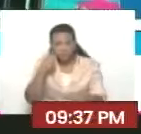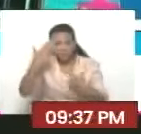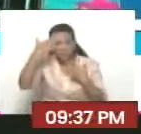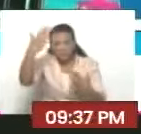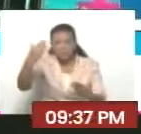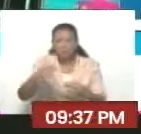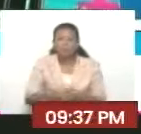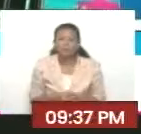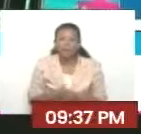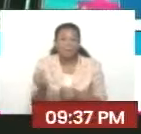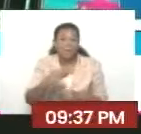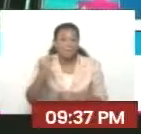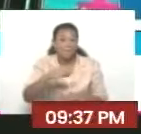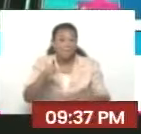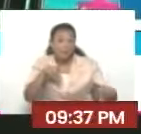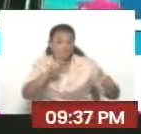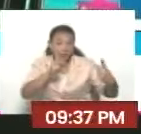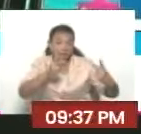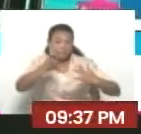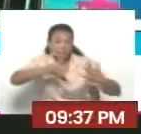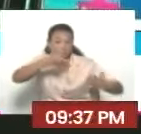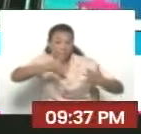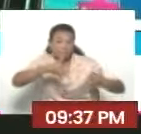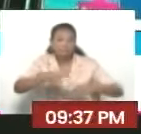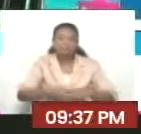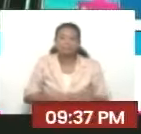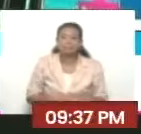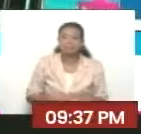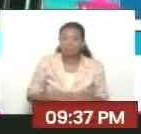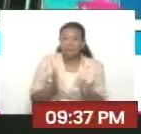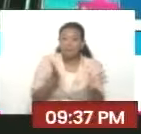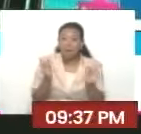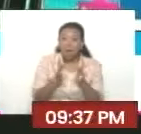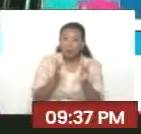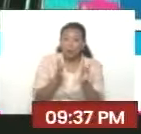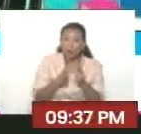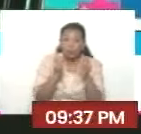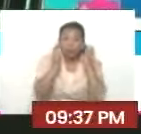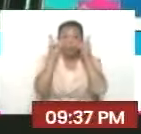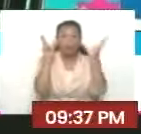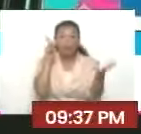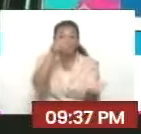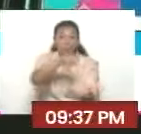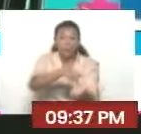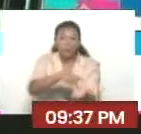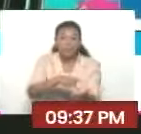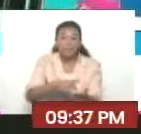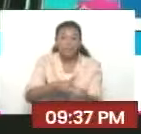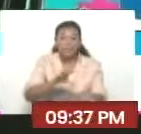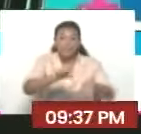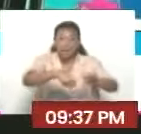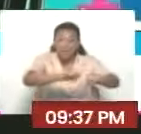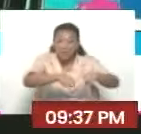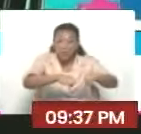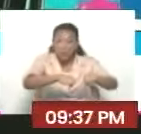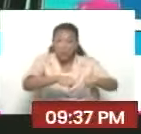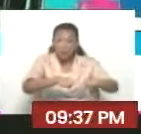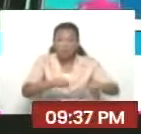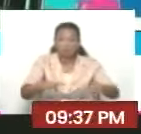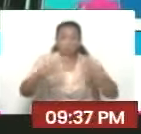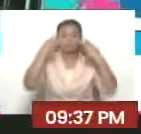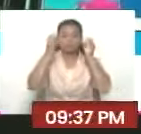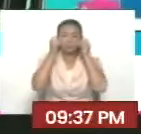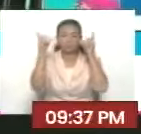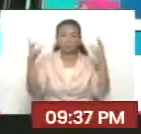Hemos ido increciendo. Jocelyn, fui de sorpresa a un programa en San Fernando de Apure, en Apure, y la gente me sorprendió.